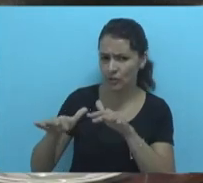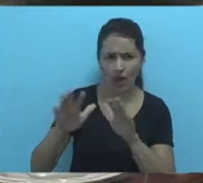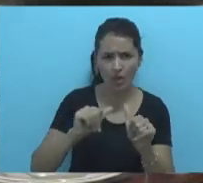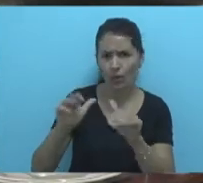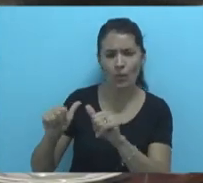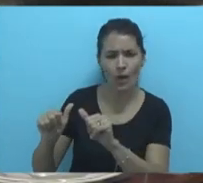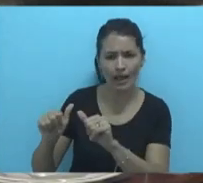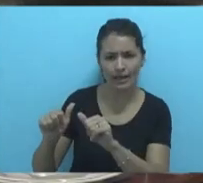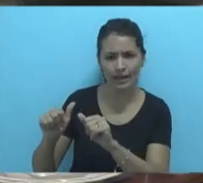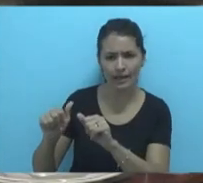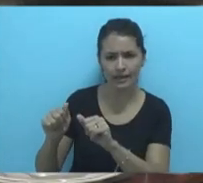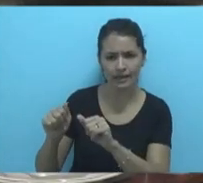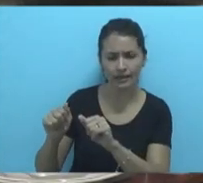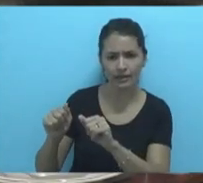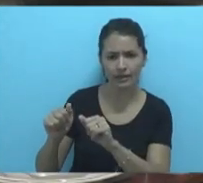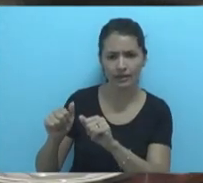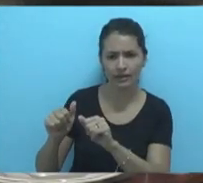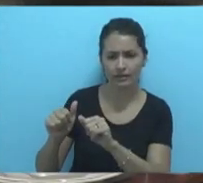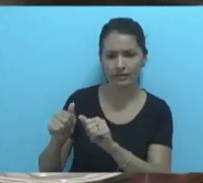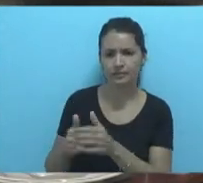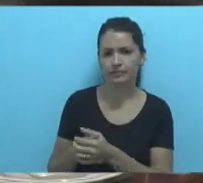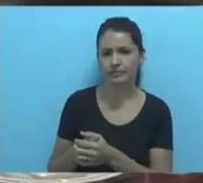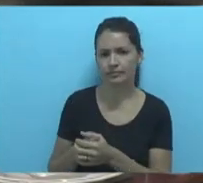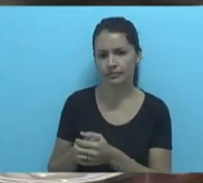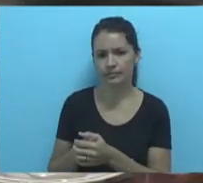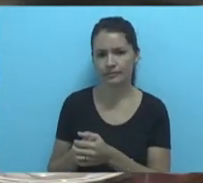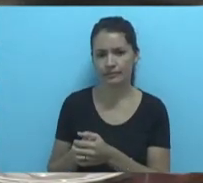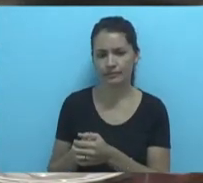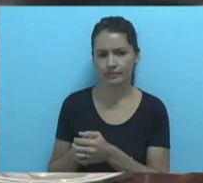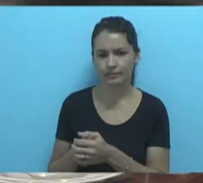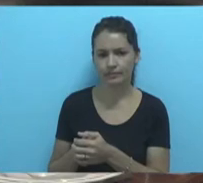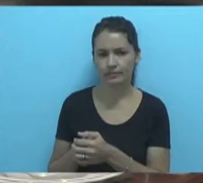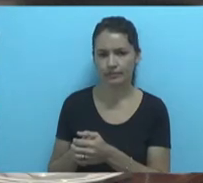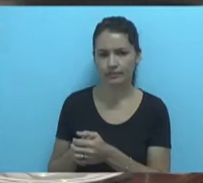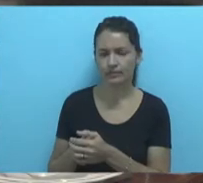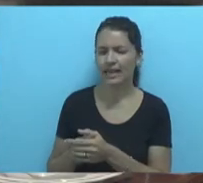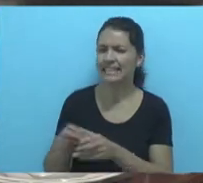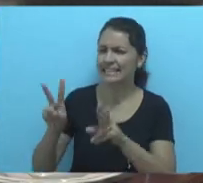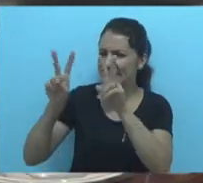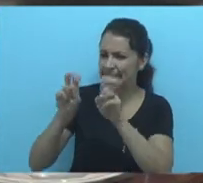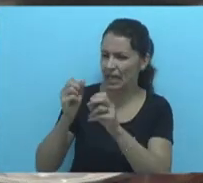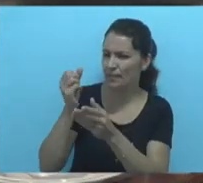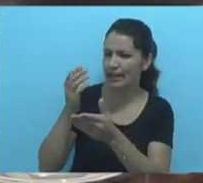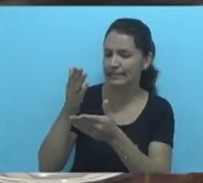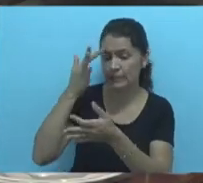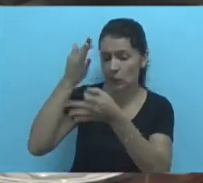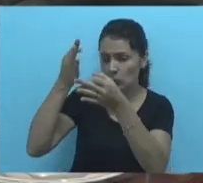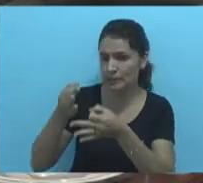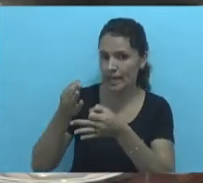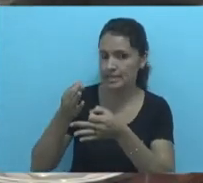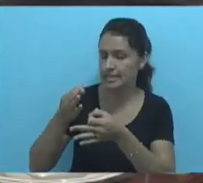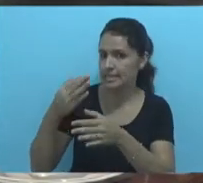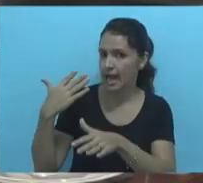inmunidad pueda ser trasladada o no debería ser trasladada para causas penales. Obviamente que